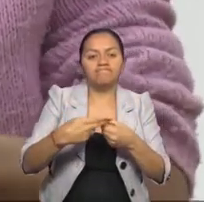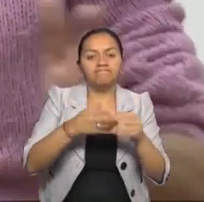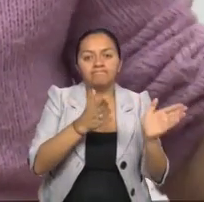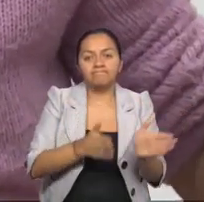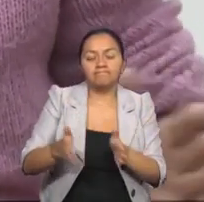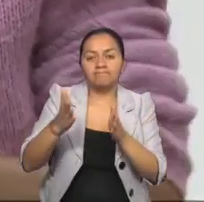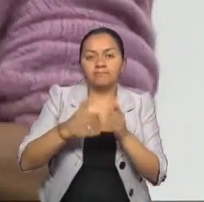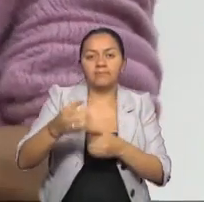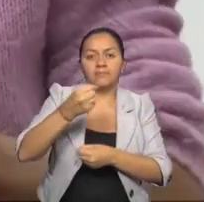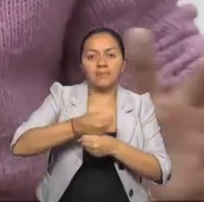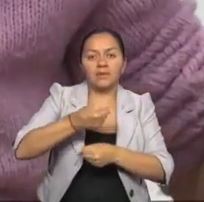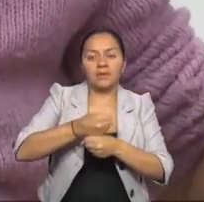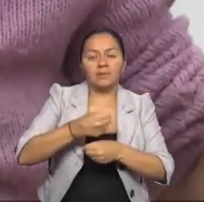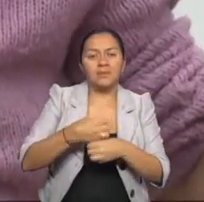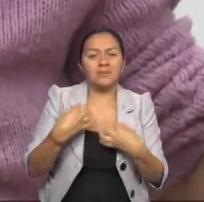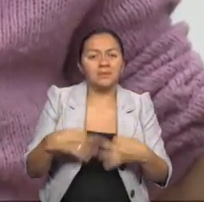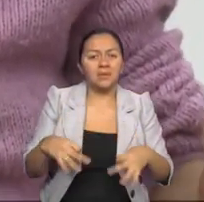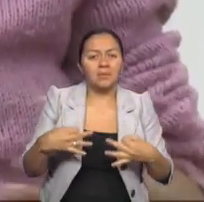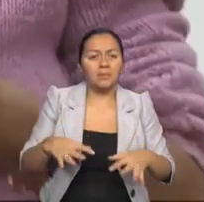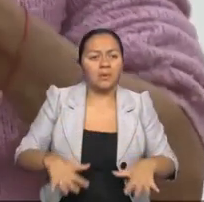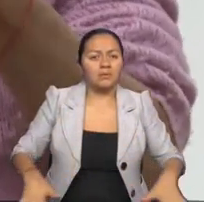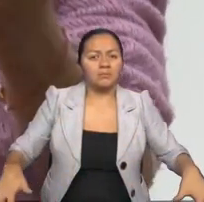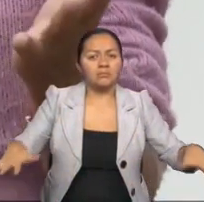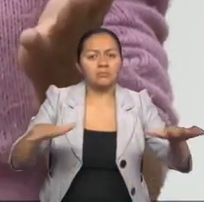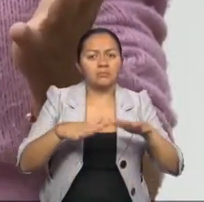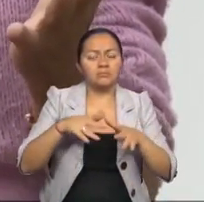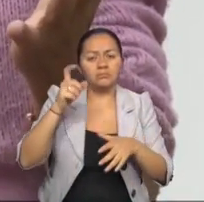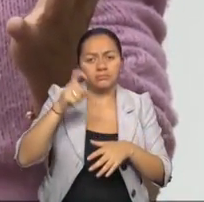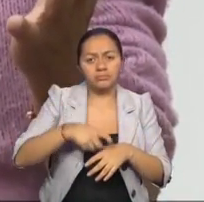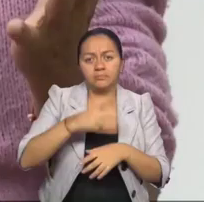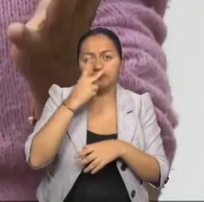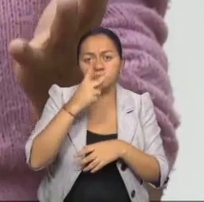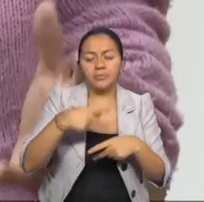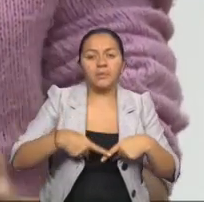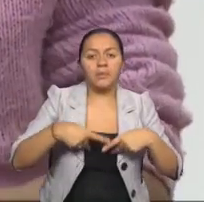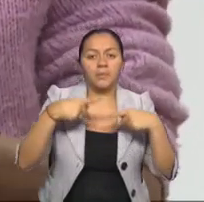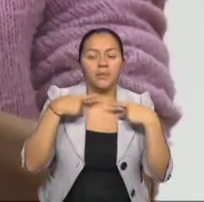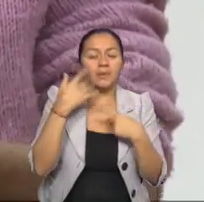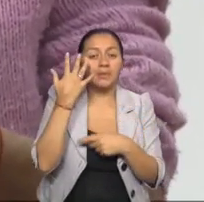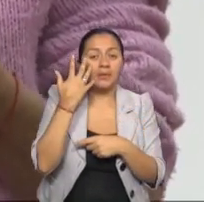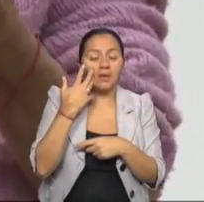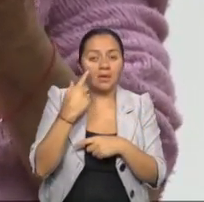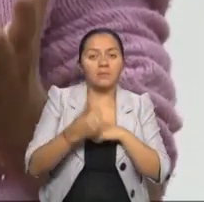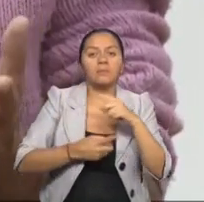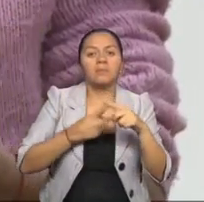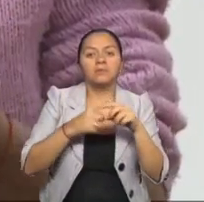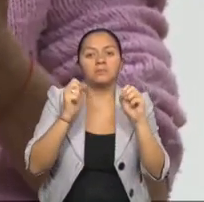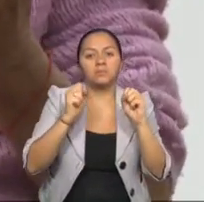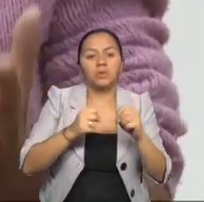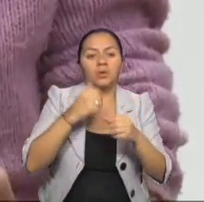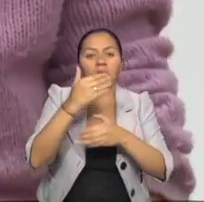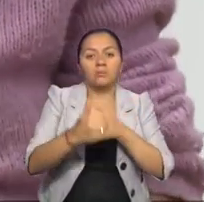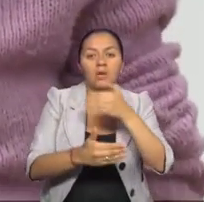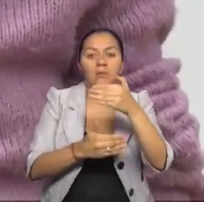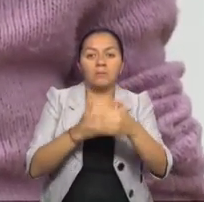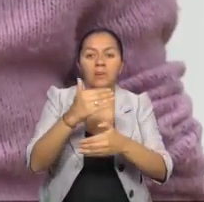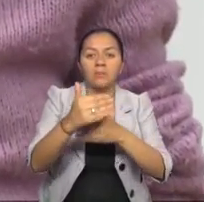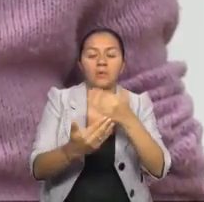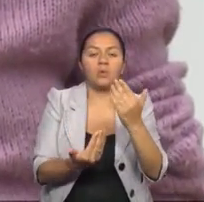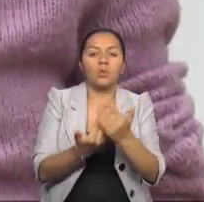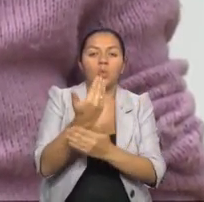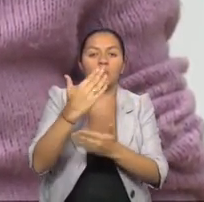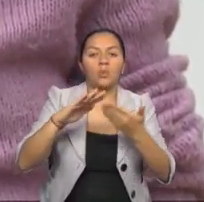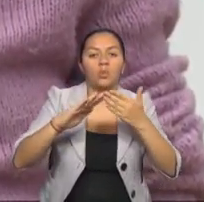en cuestiones sencillísimas que tienen que ver con la vida diaria para ir construyendo nuevas